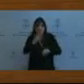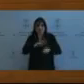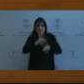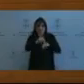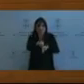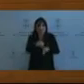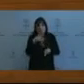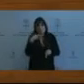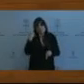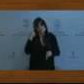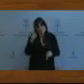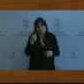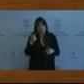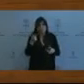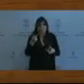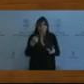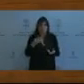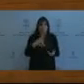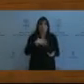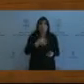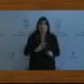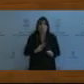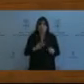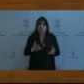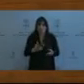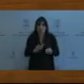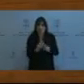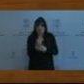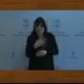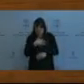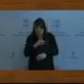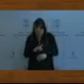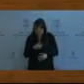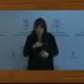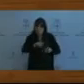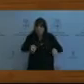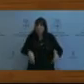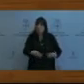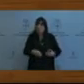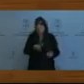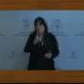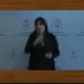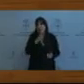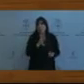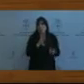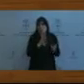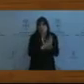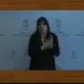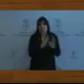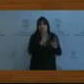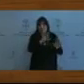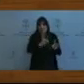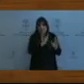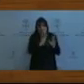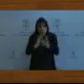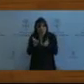y su vocación productiva permitiría una correcta ordenación territorial. Miren, hay trabajos interesantes